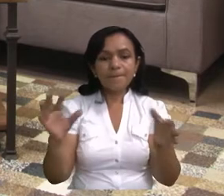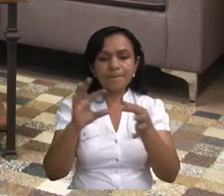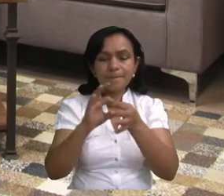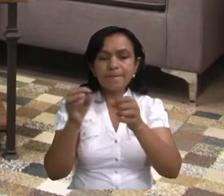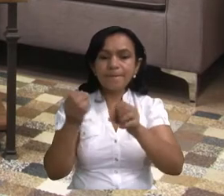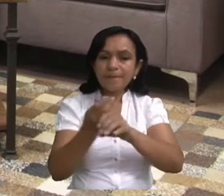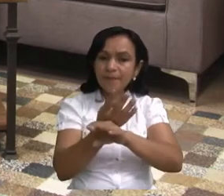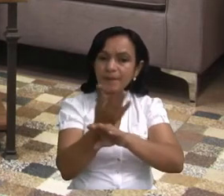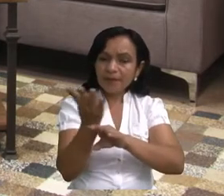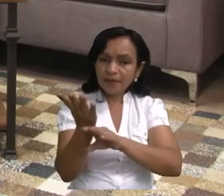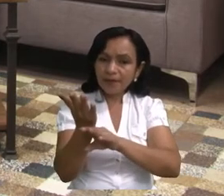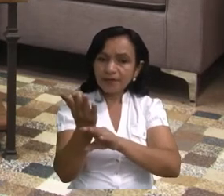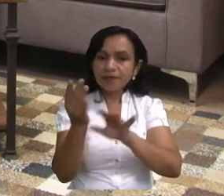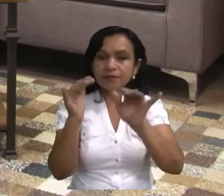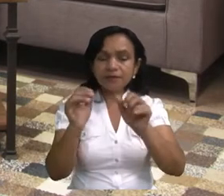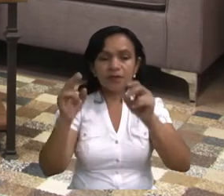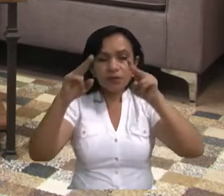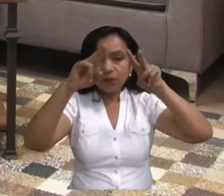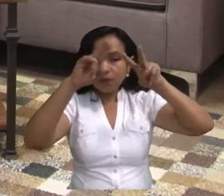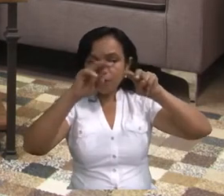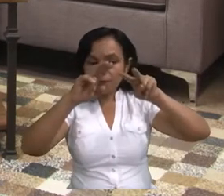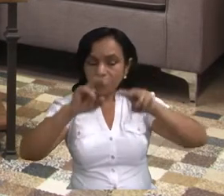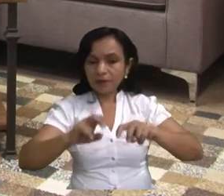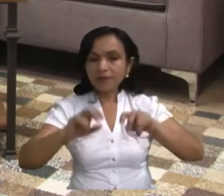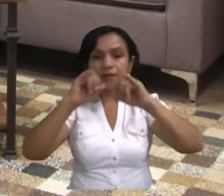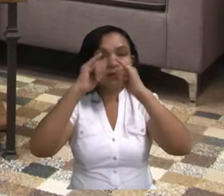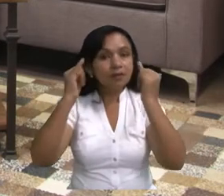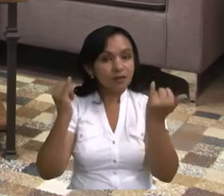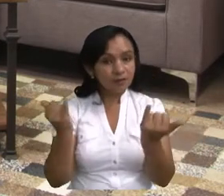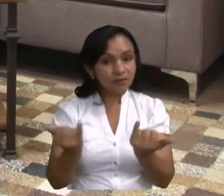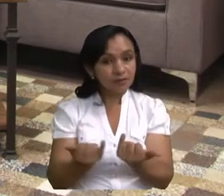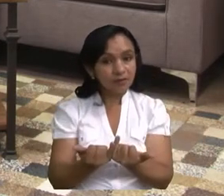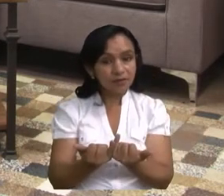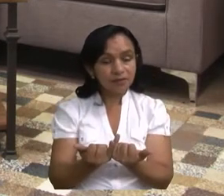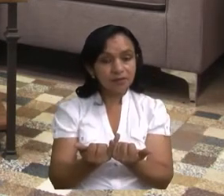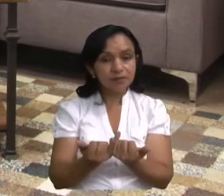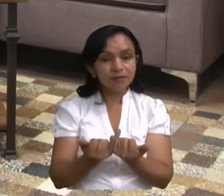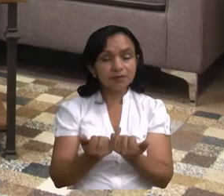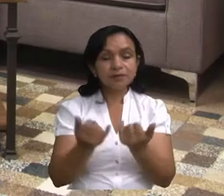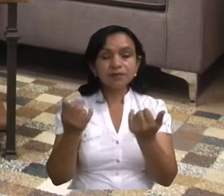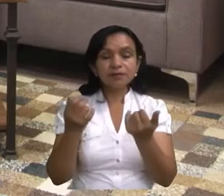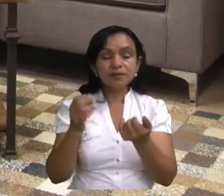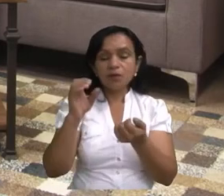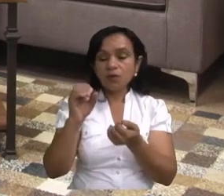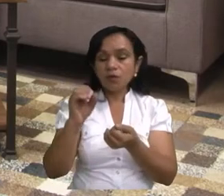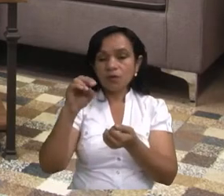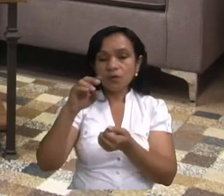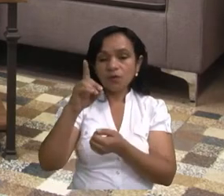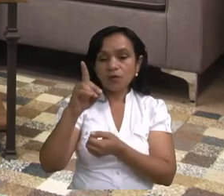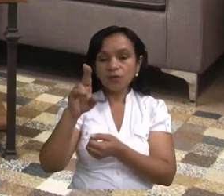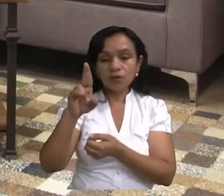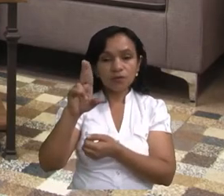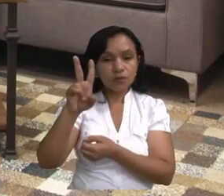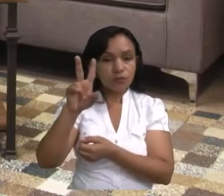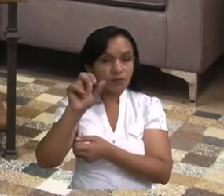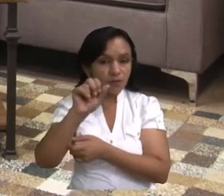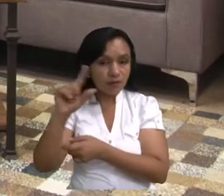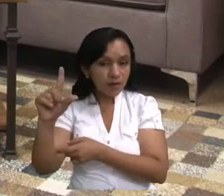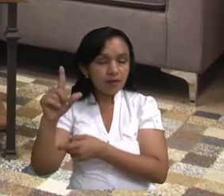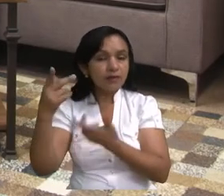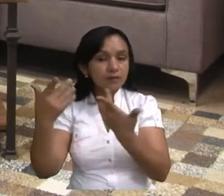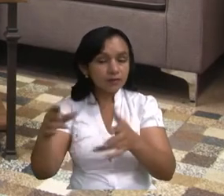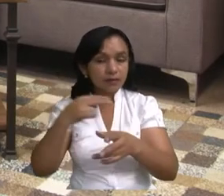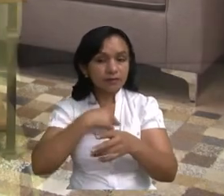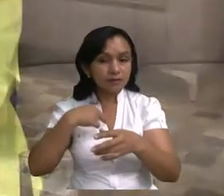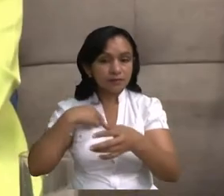Consejo de Evaluación y Acreditación Internacional que se ha conformado desde la UDUAL, y eso también